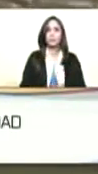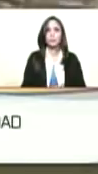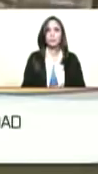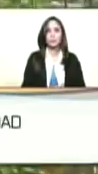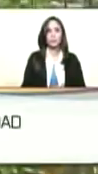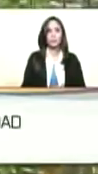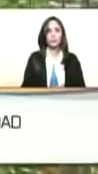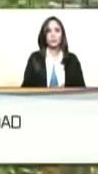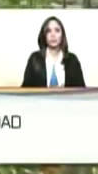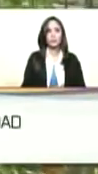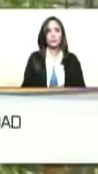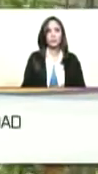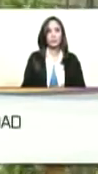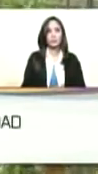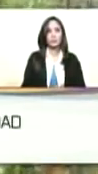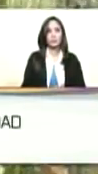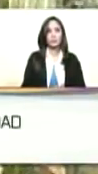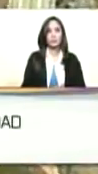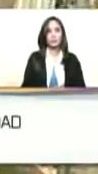Luisana.